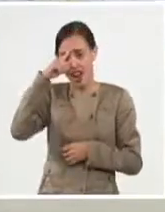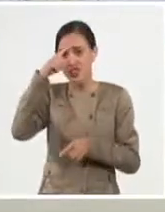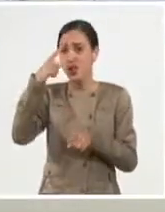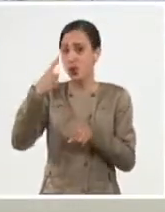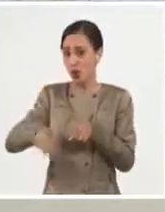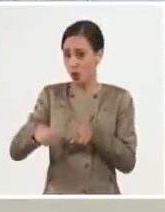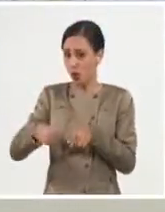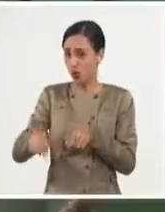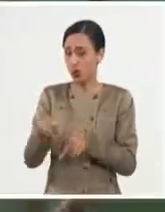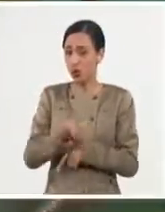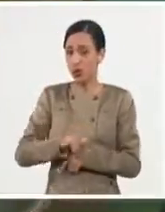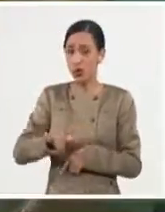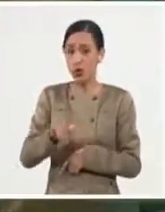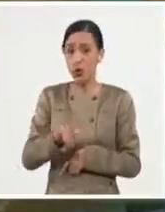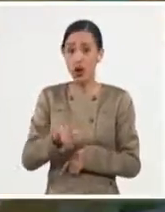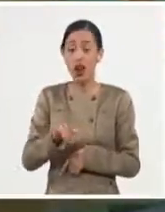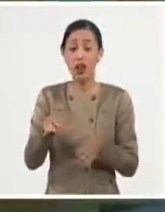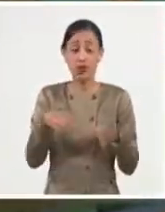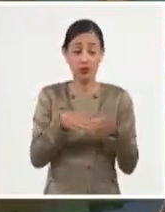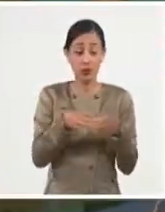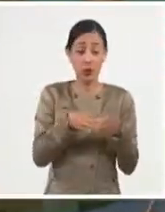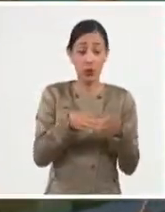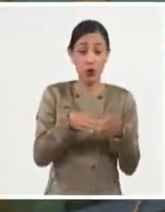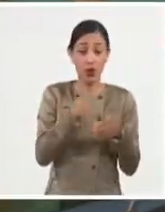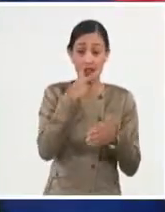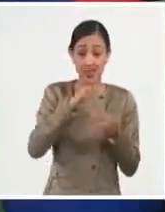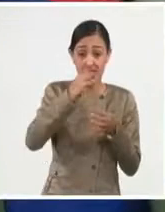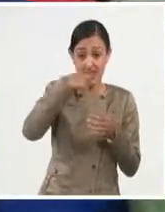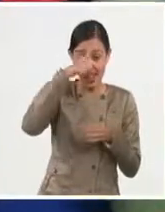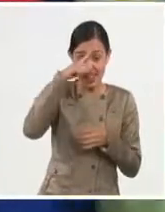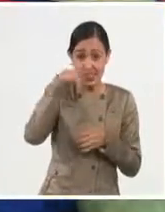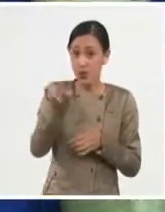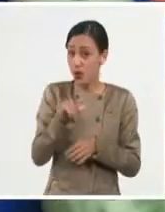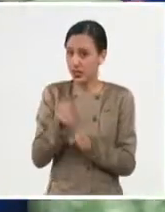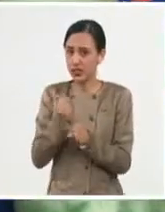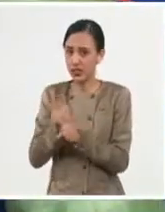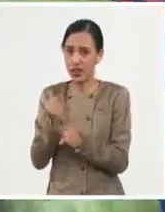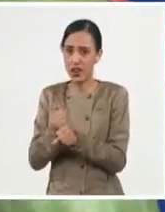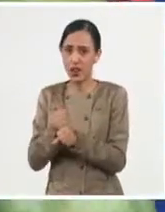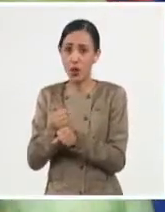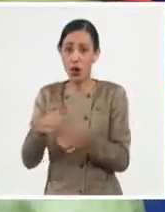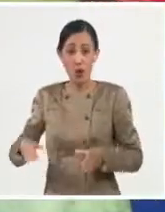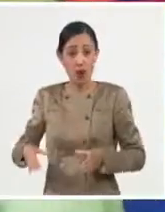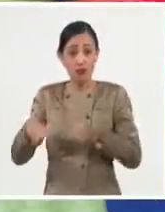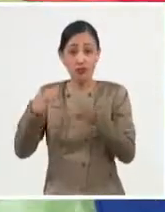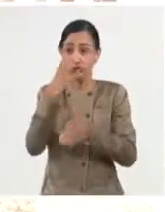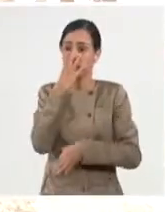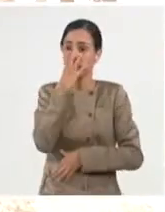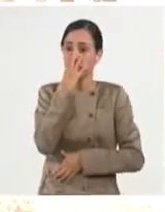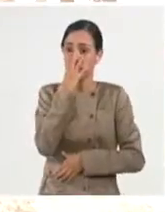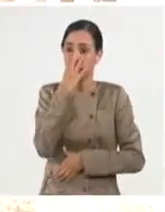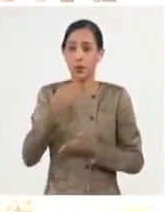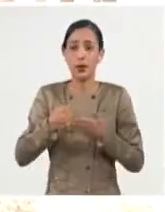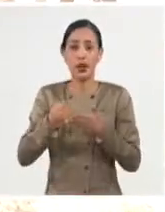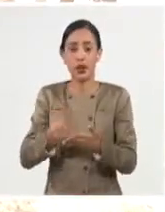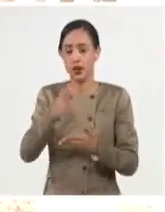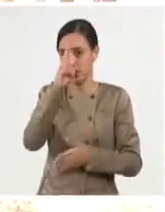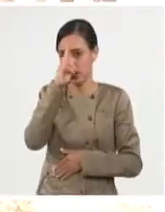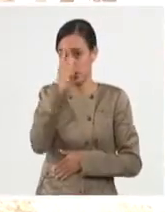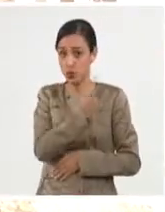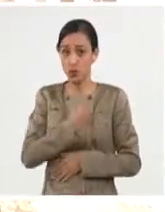con los compañeros de gas y Sinoc, y que ahora seguimos trabajando mancomunadamente para asegurar el oxígeno en la salud. Estamos trabajando sin parar,